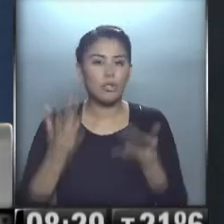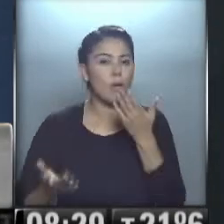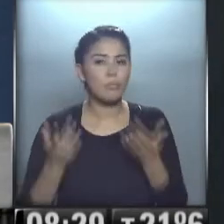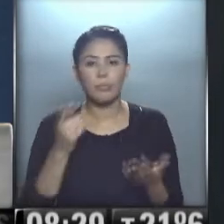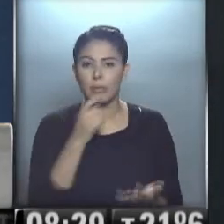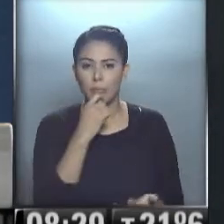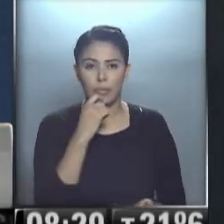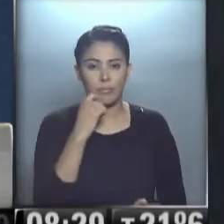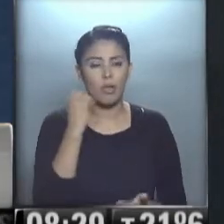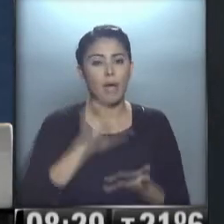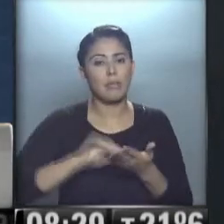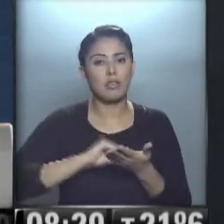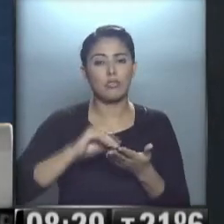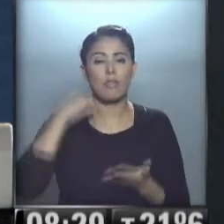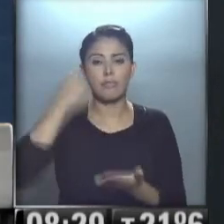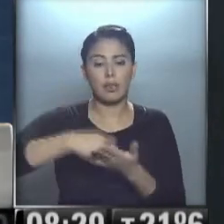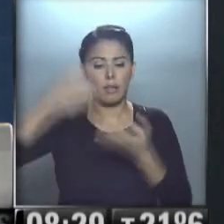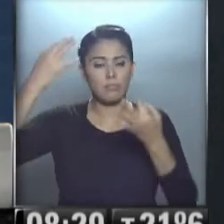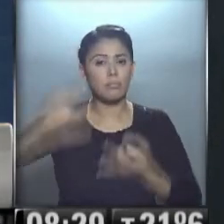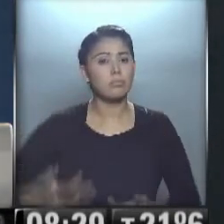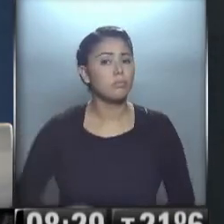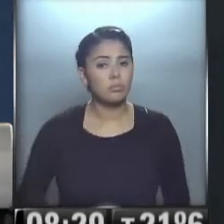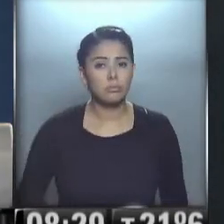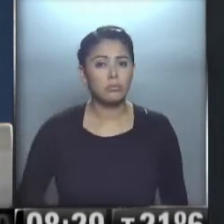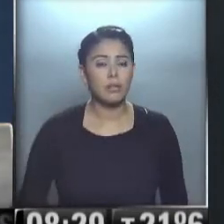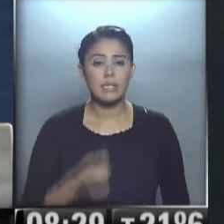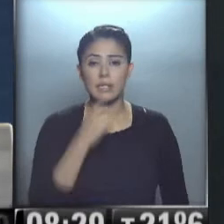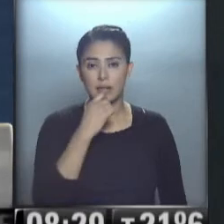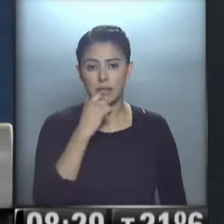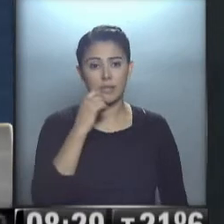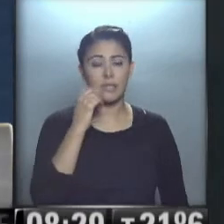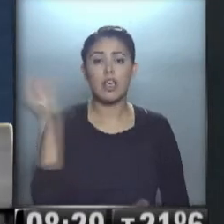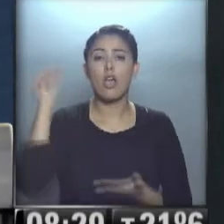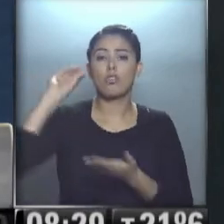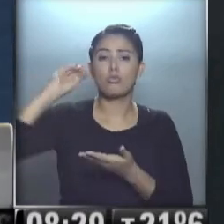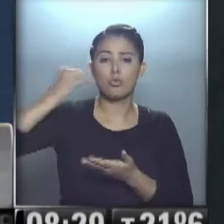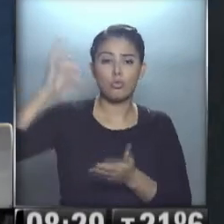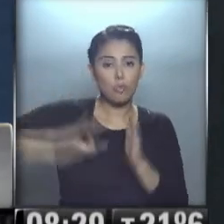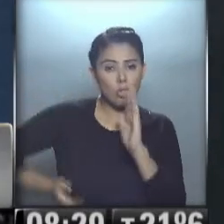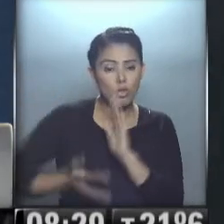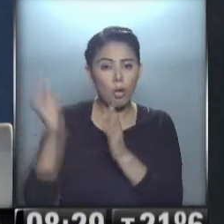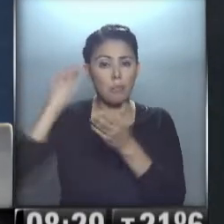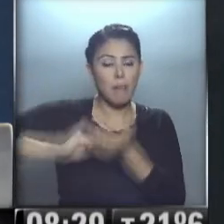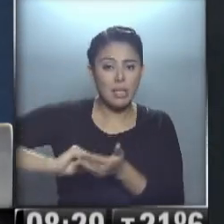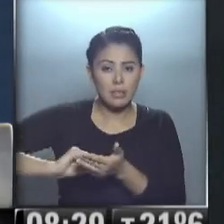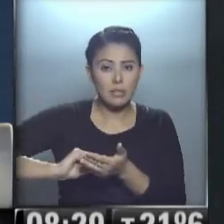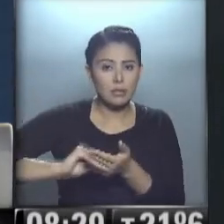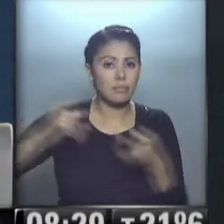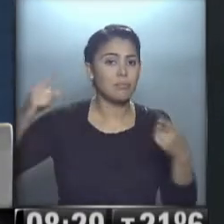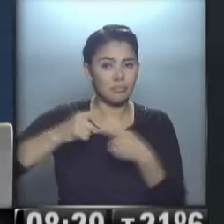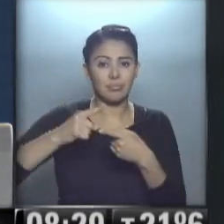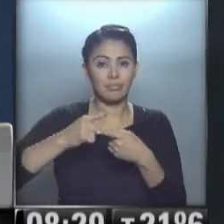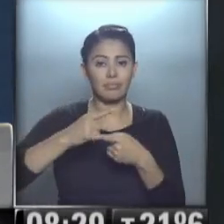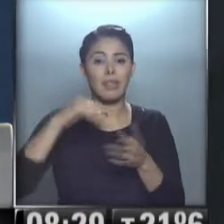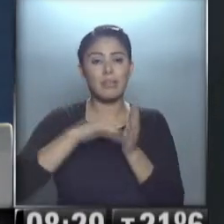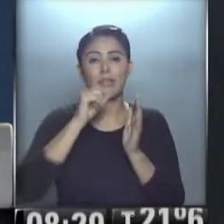una administración fiscal ordenada otorgar incrementos salariales que no sean susceptibles de financiamiento de acuerdo a